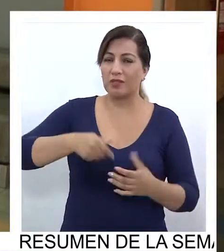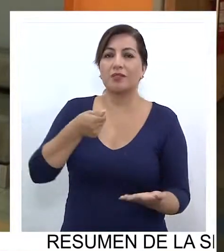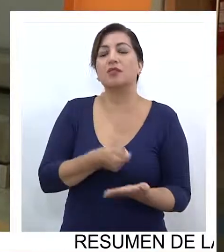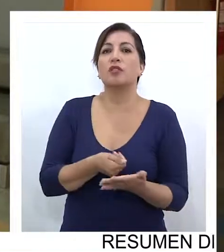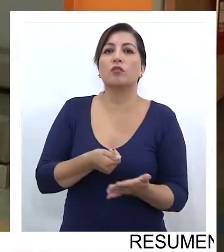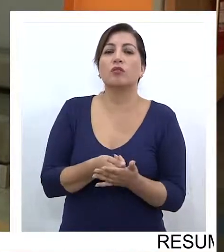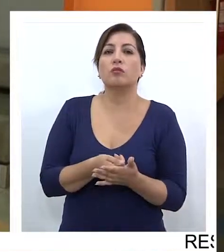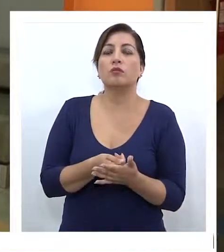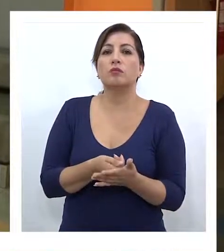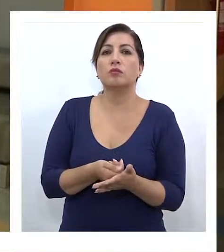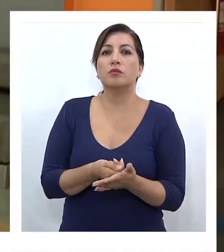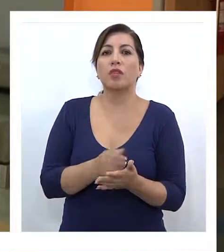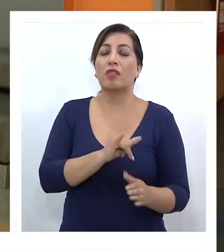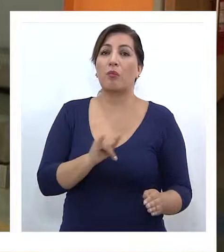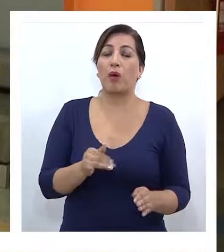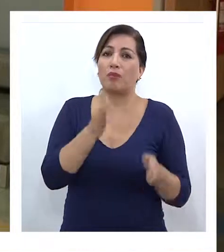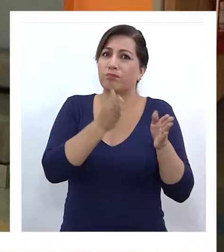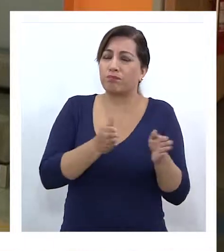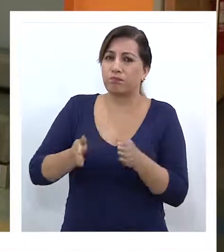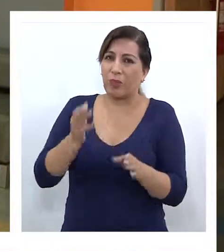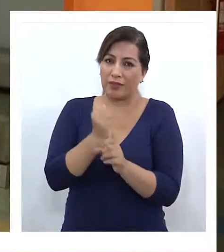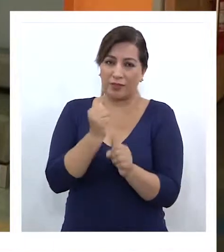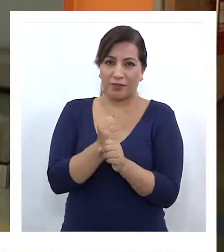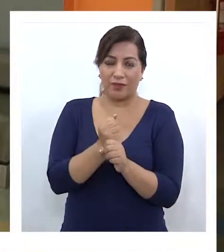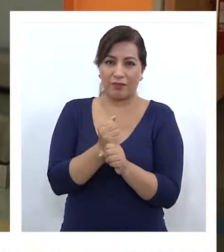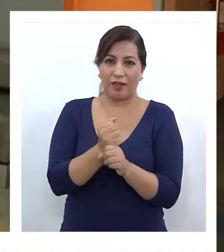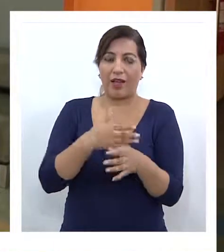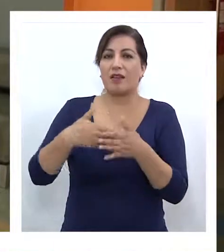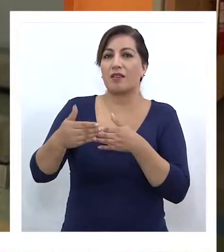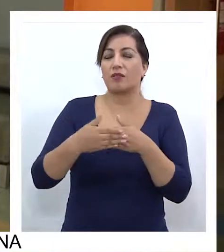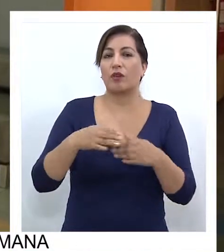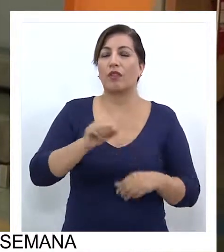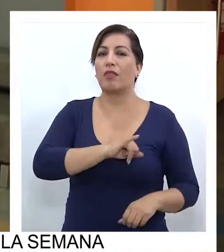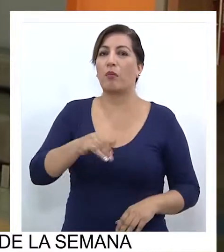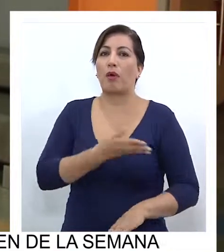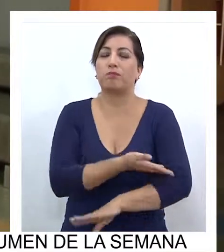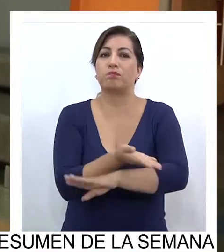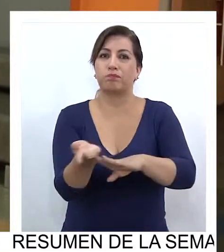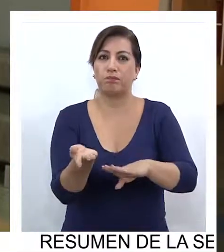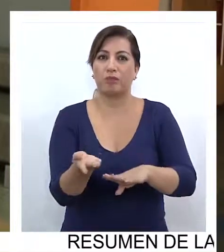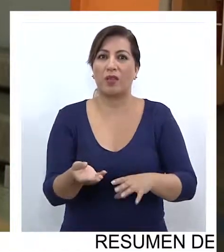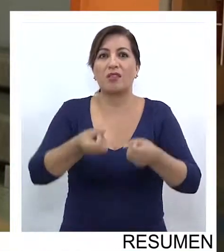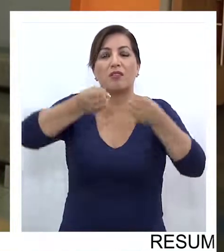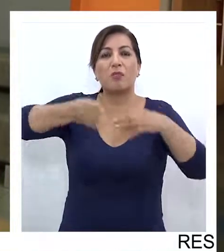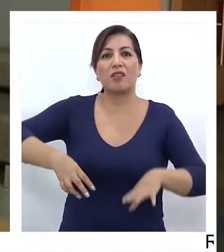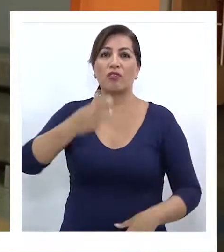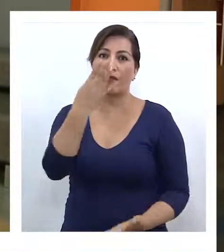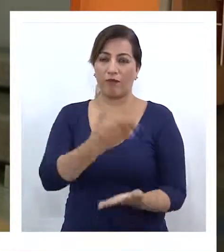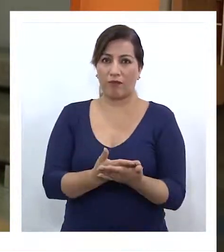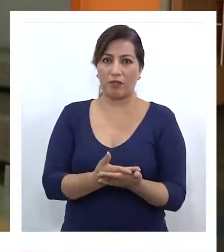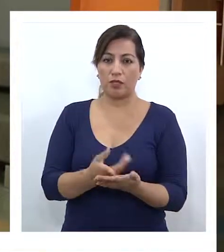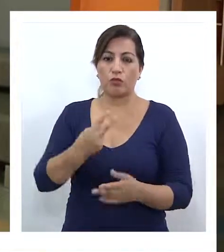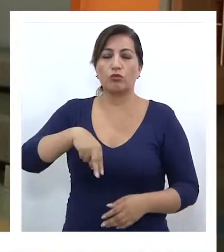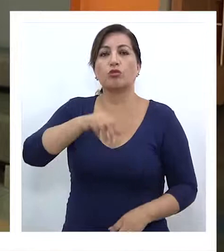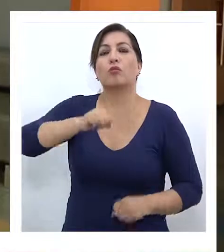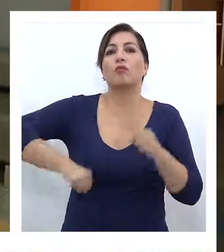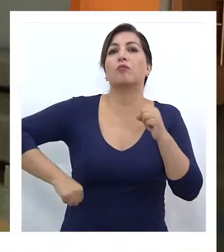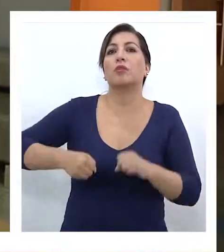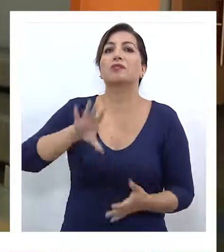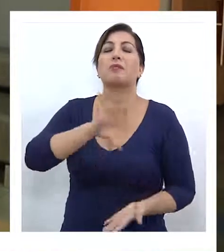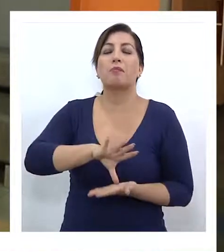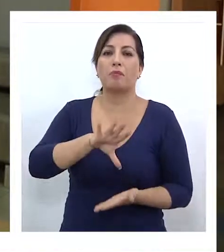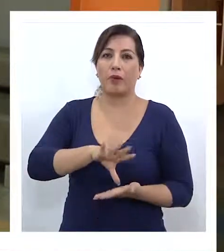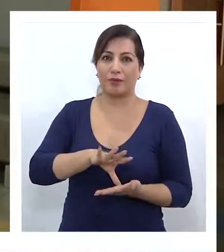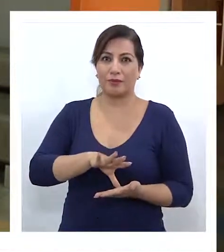compra ese recurso natural, se procesa ese recurso natural y se dispone. O sea, estamos perdiendo tres veces como empresa y